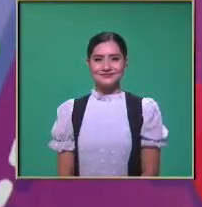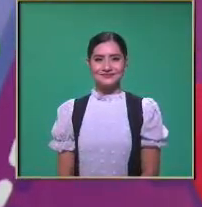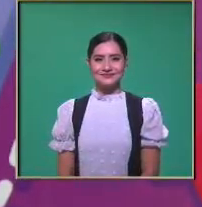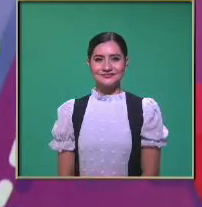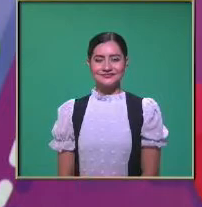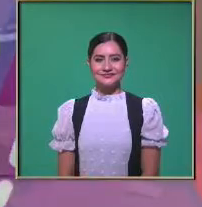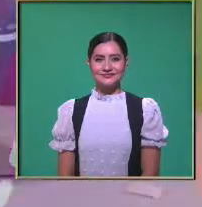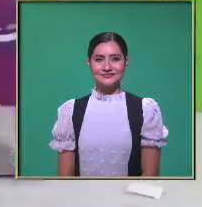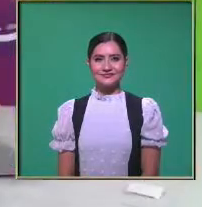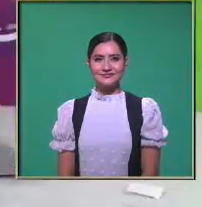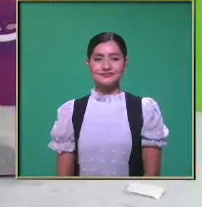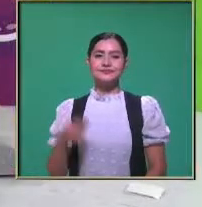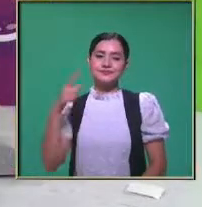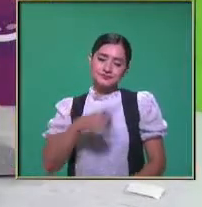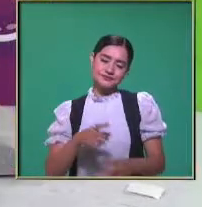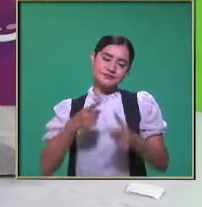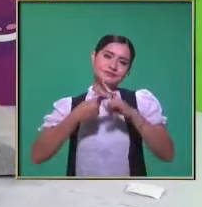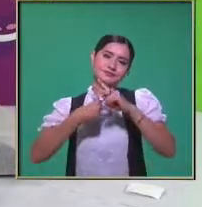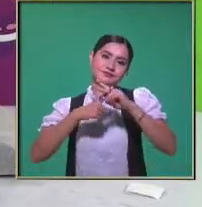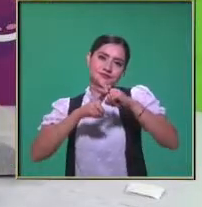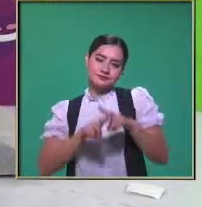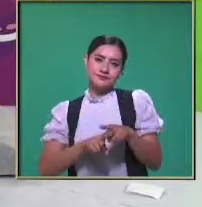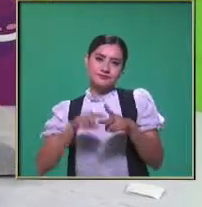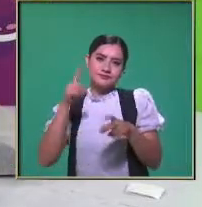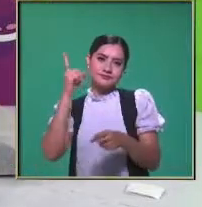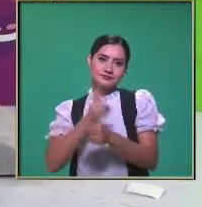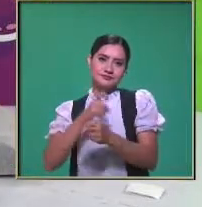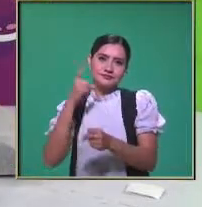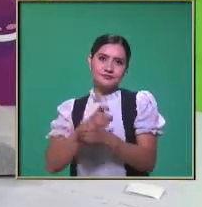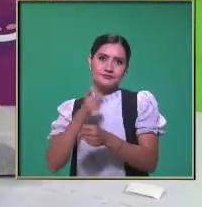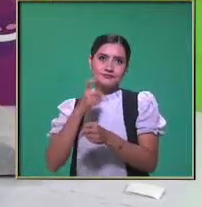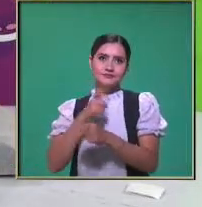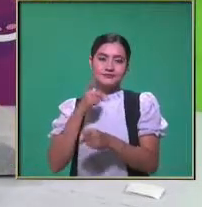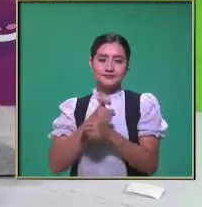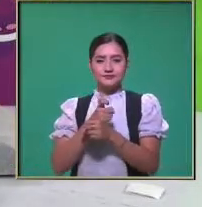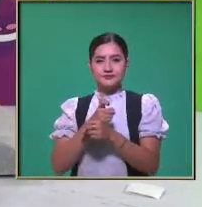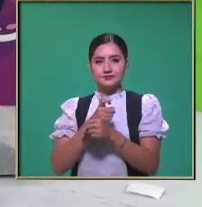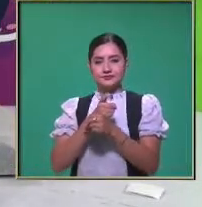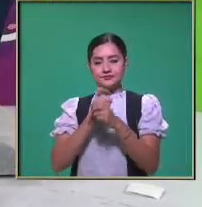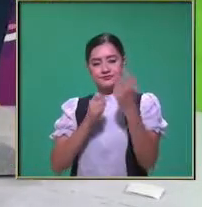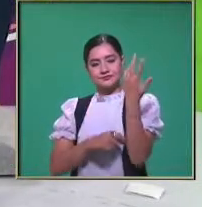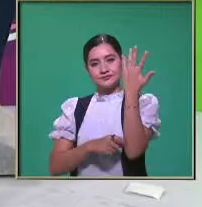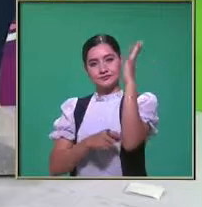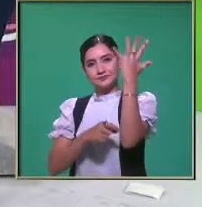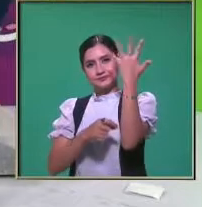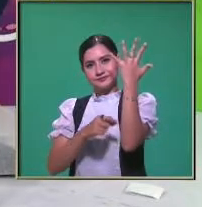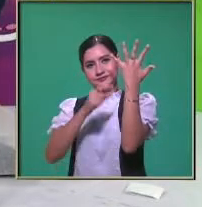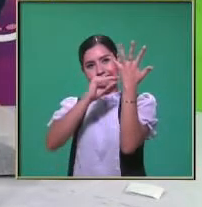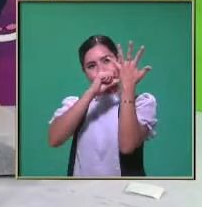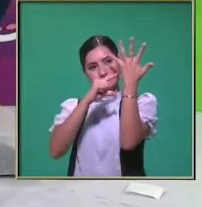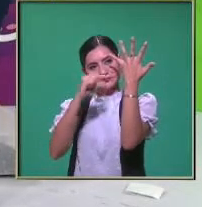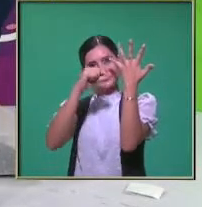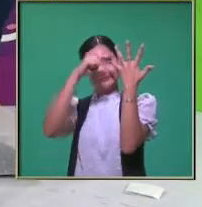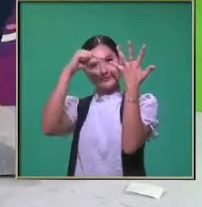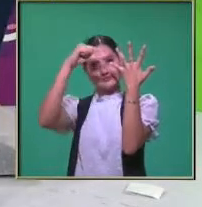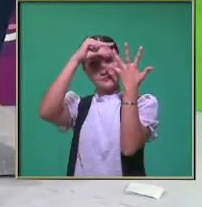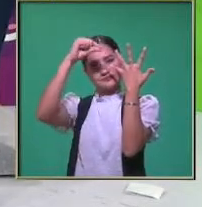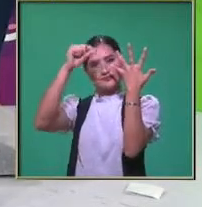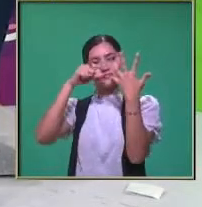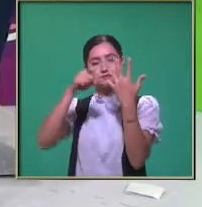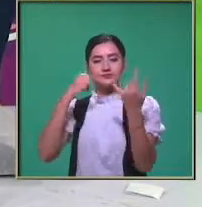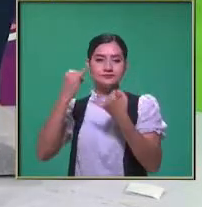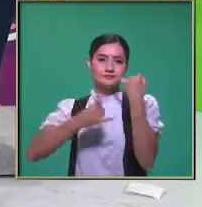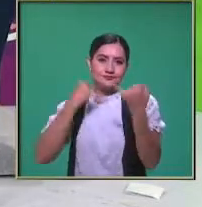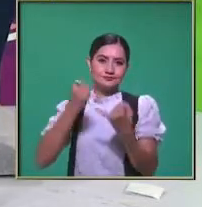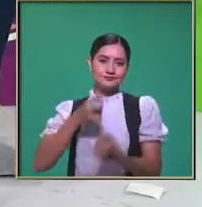Entonces, vamos a comenzar primero pues buscando por ahí en casa una ramita más o menos larga. Sí. Desde ahí comienza el juego, desde